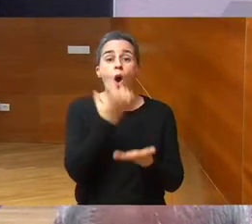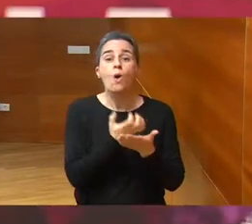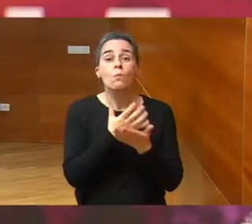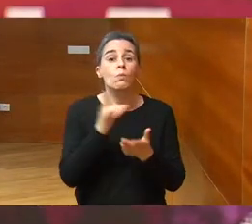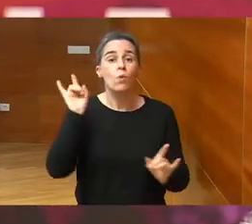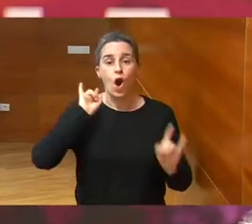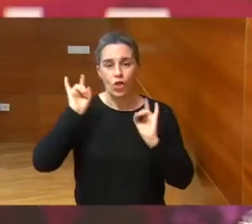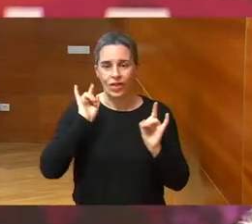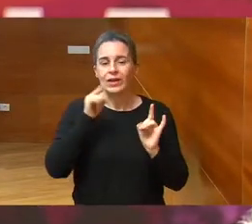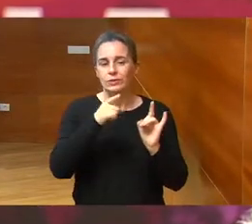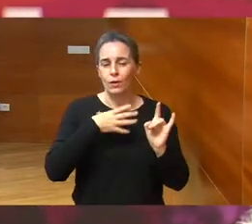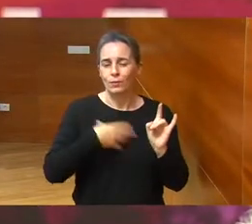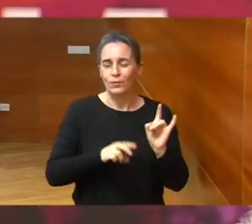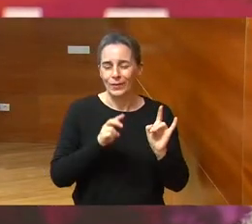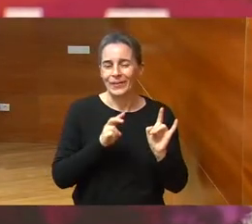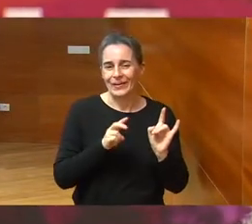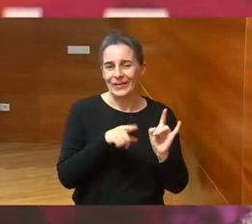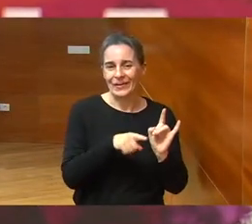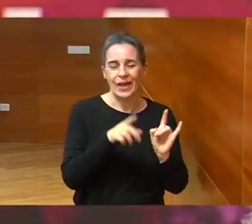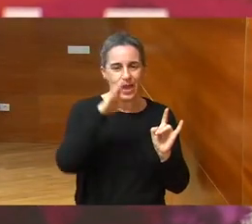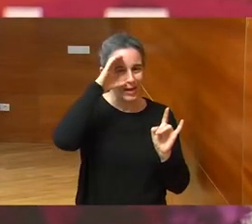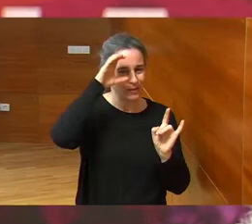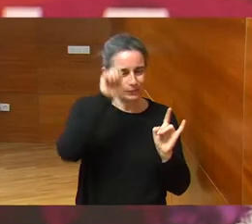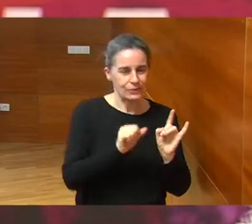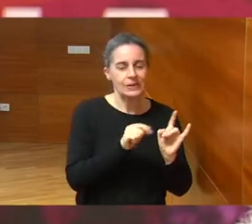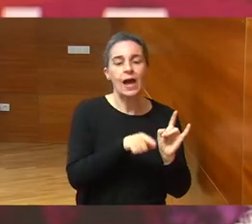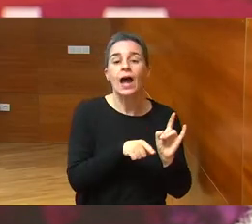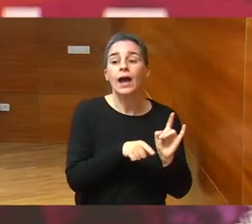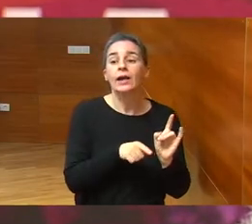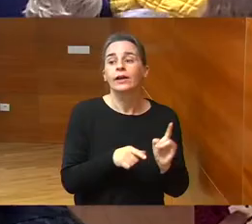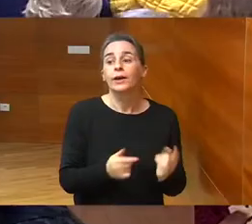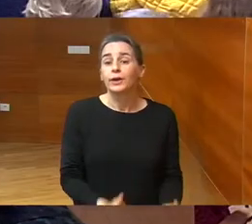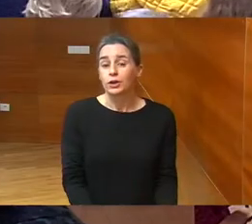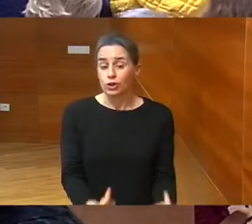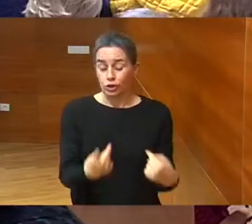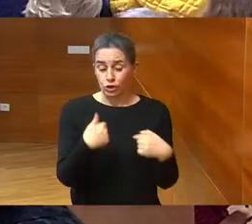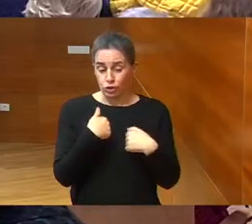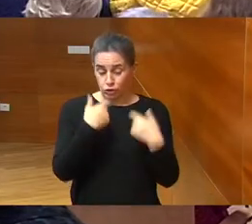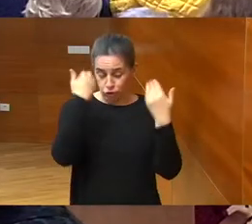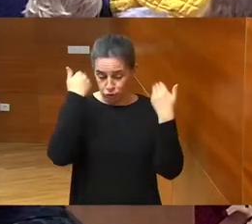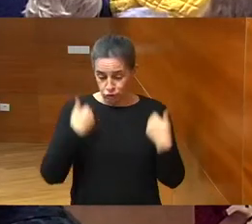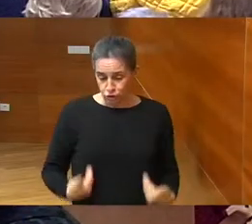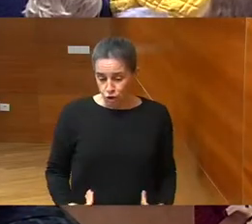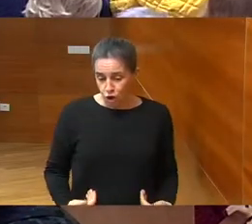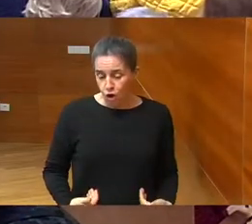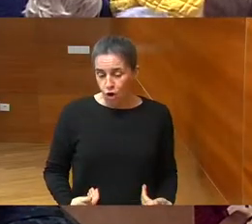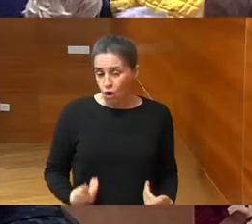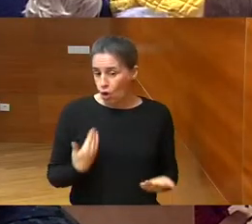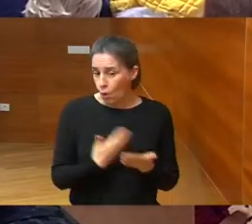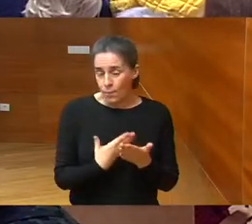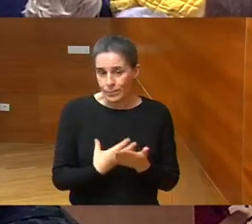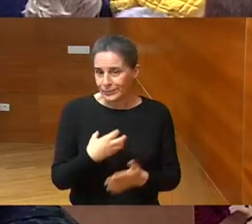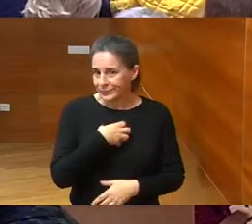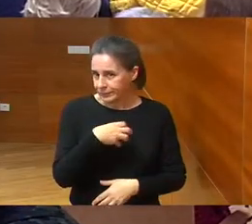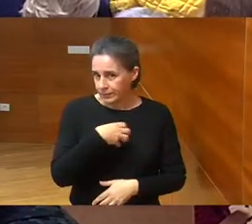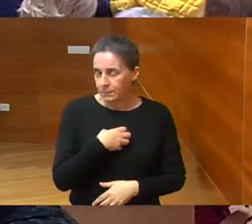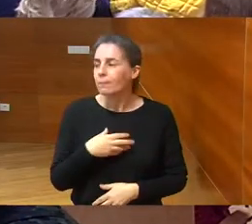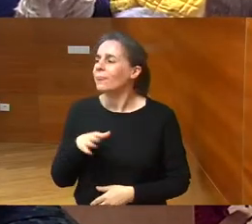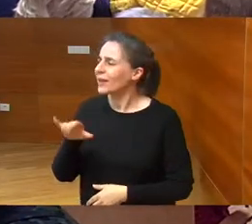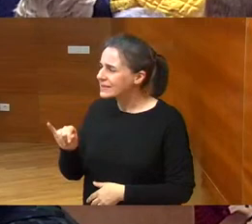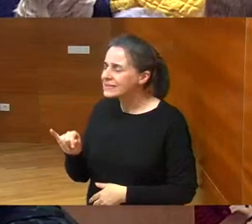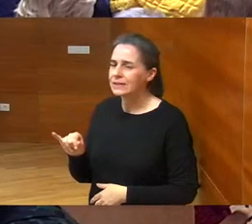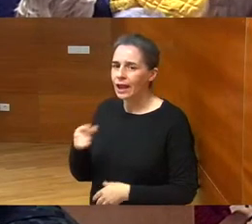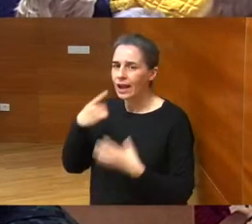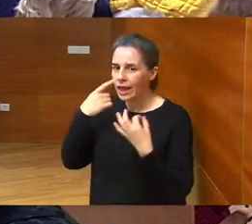que ni niu sí o datos se publicó o qué pasa que